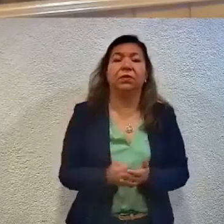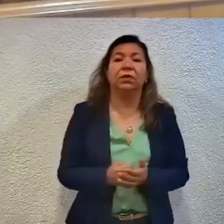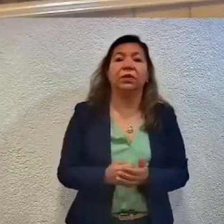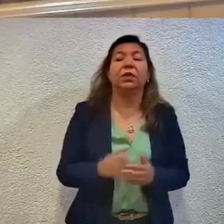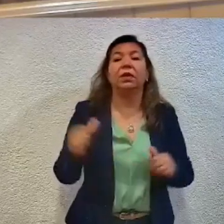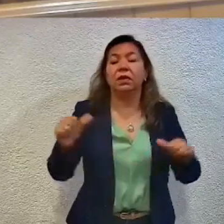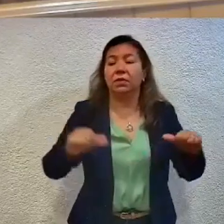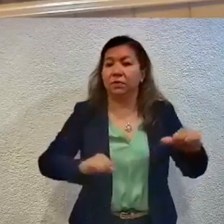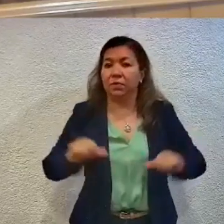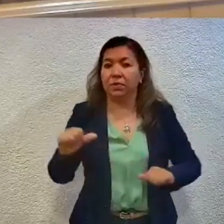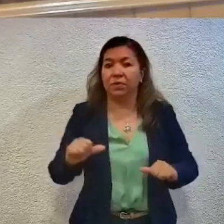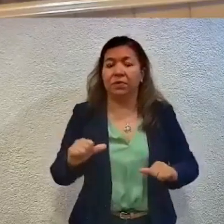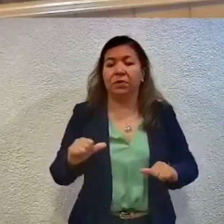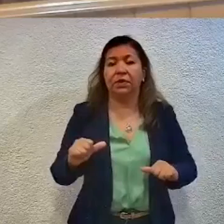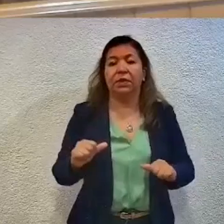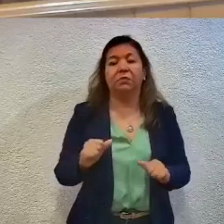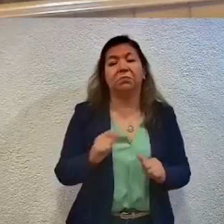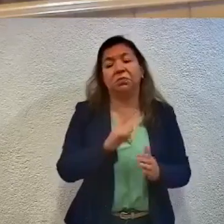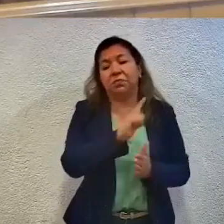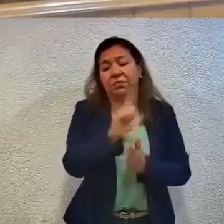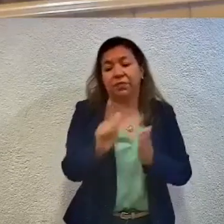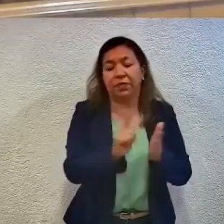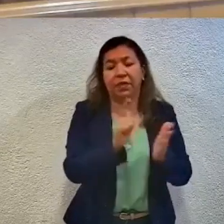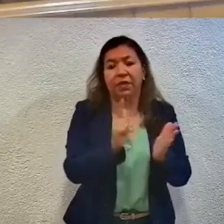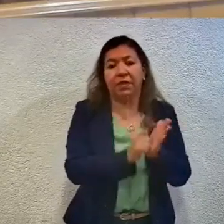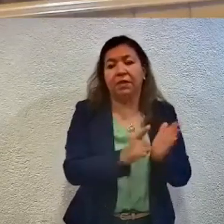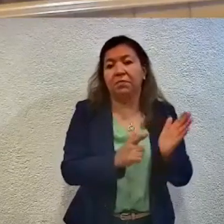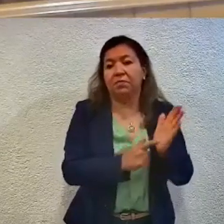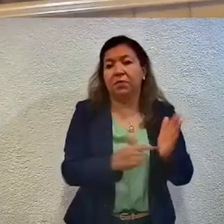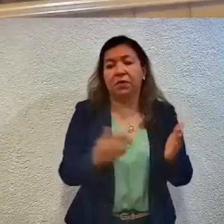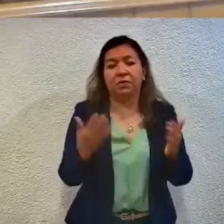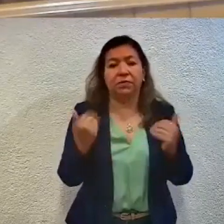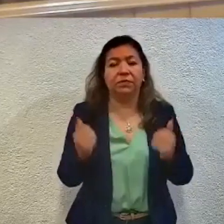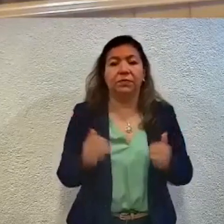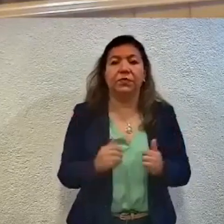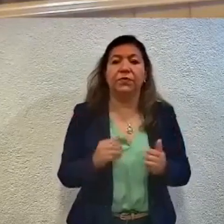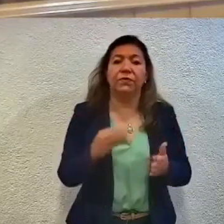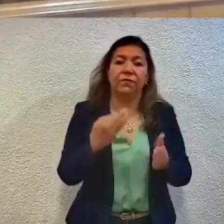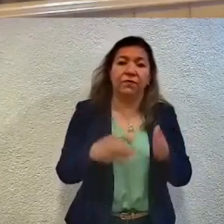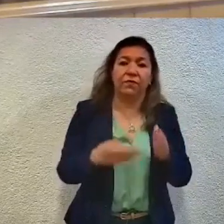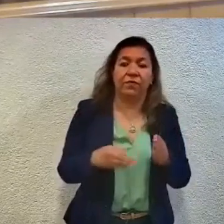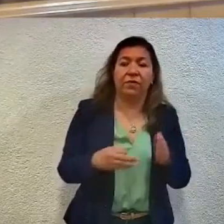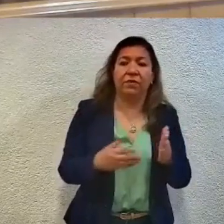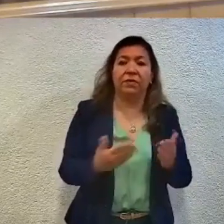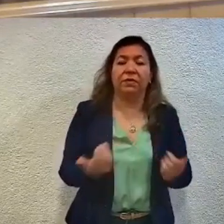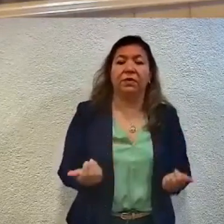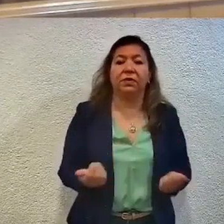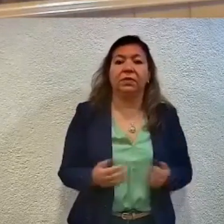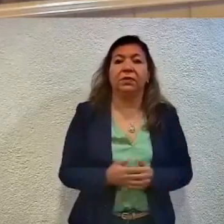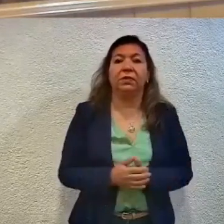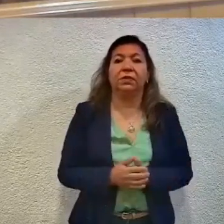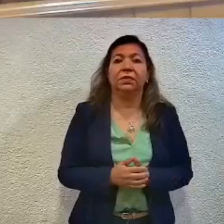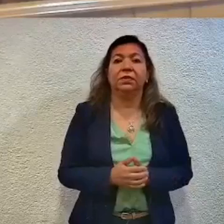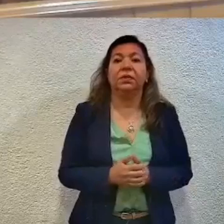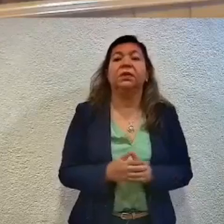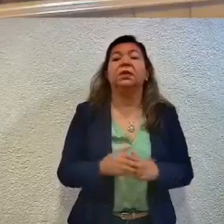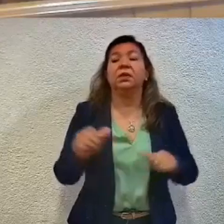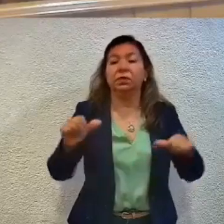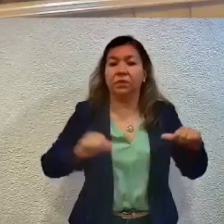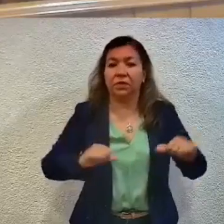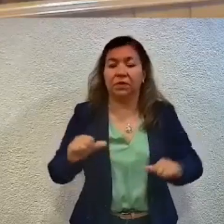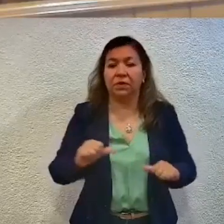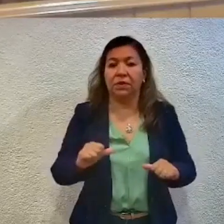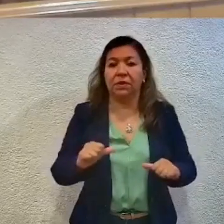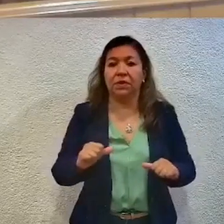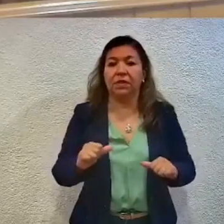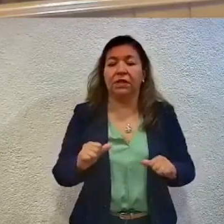27/SE/04-06-2024 para determinar la autoridad responsable que no es legal atender a lo solicitado. Y si bien no hubo un pronunciamiento